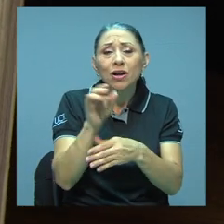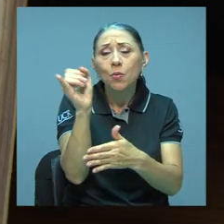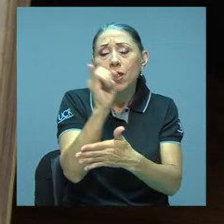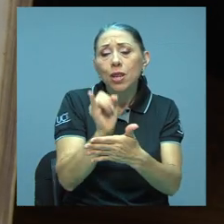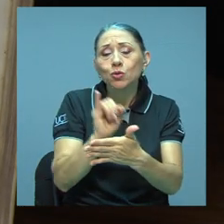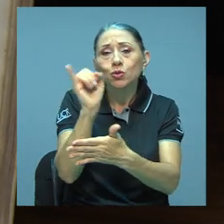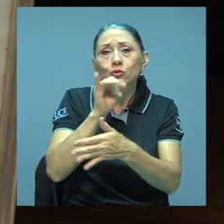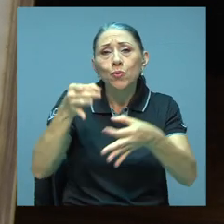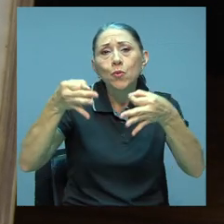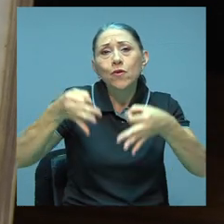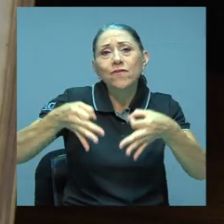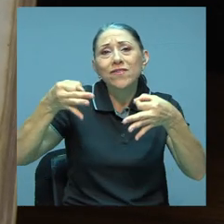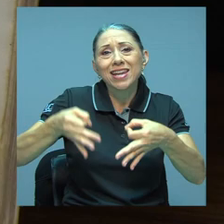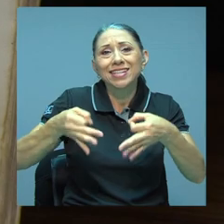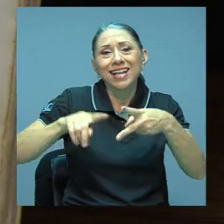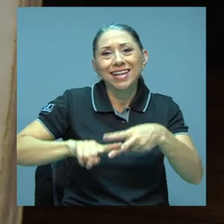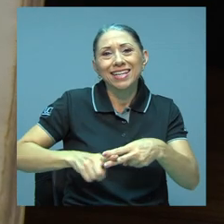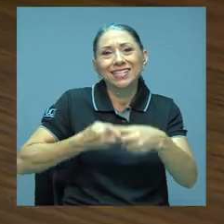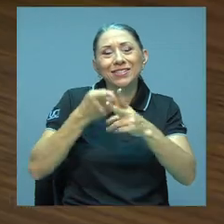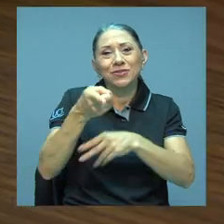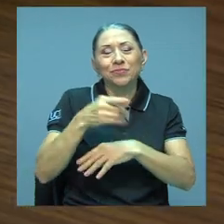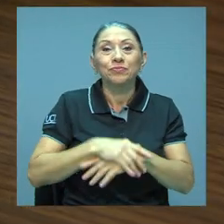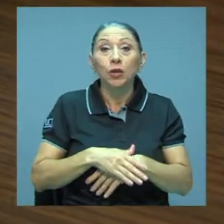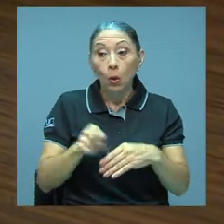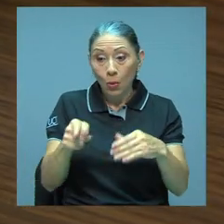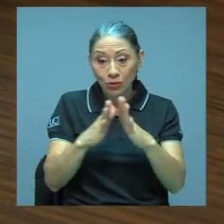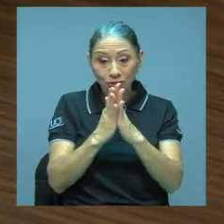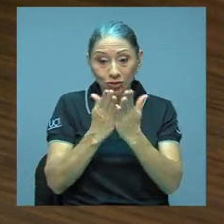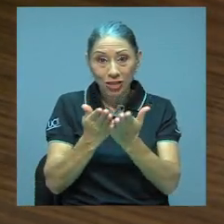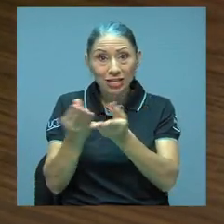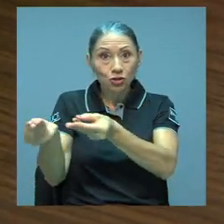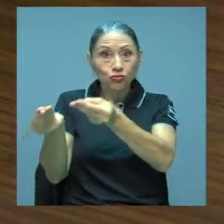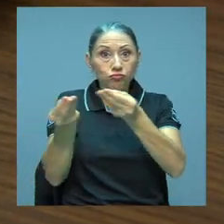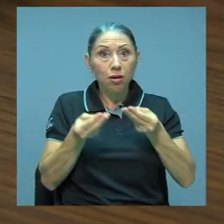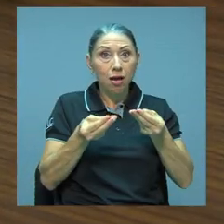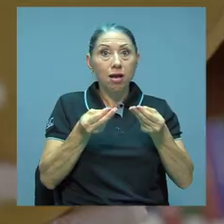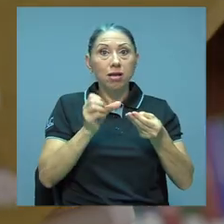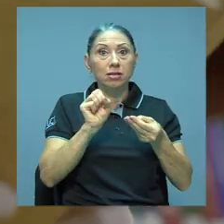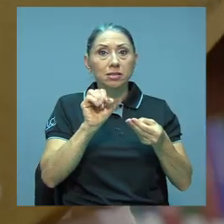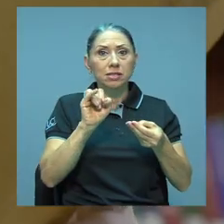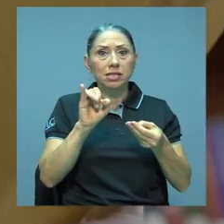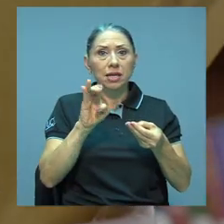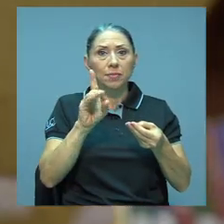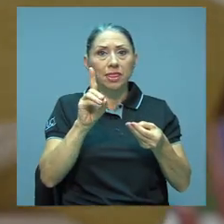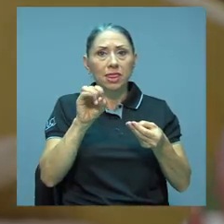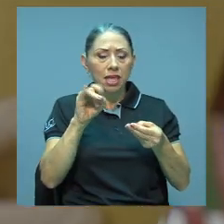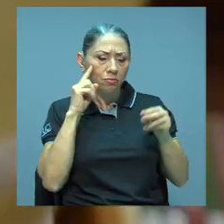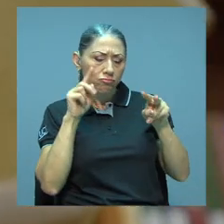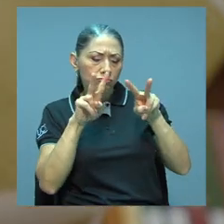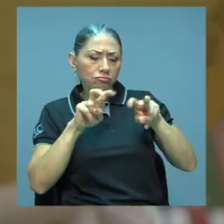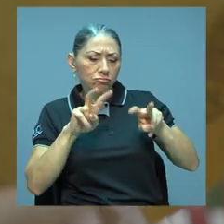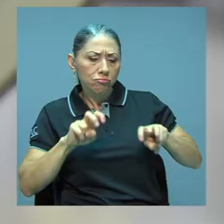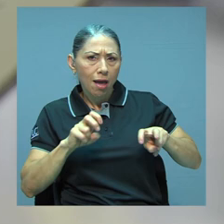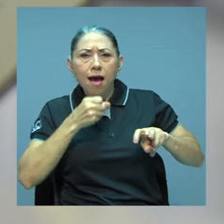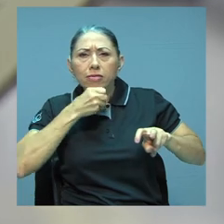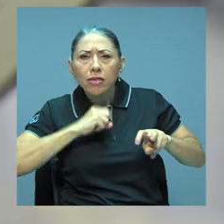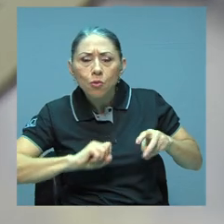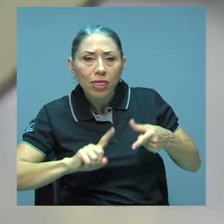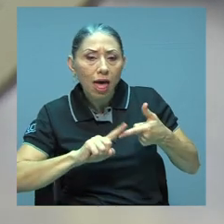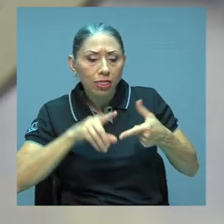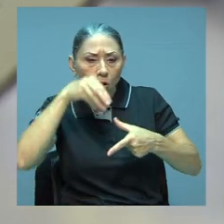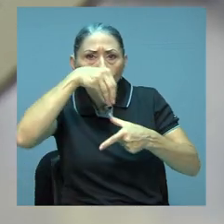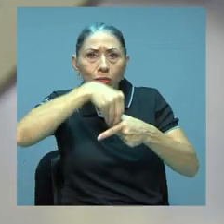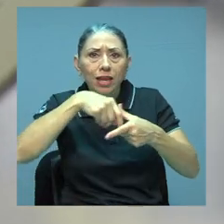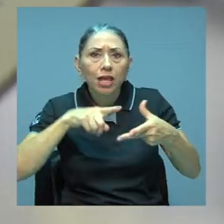muy finas al inicio de las páginas. Cuando estos textos llegan a manos del SIBDI, se les evalúa con base en su antigüedad,